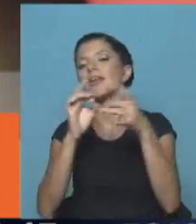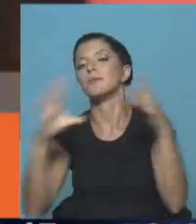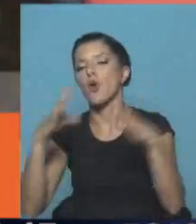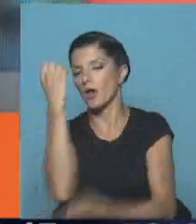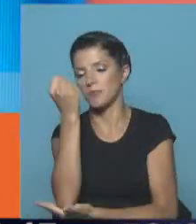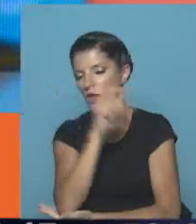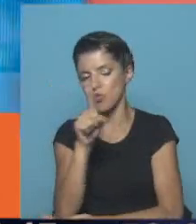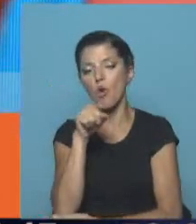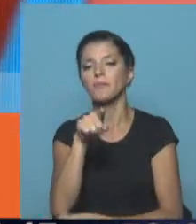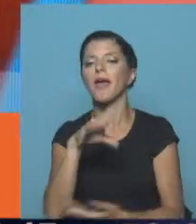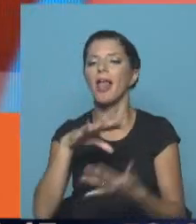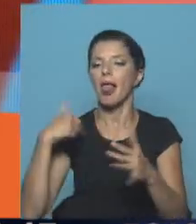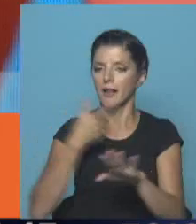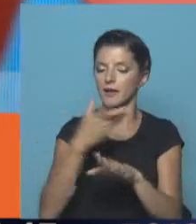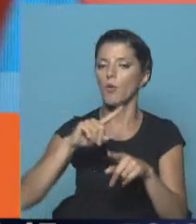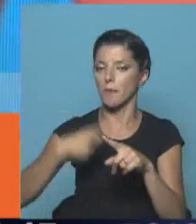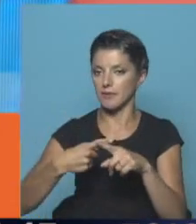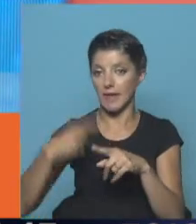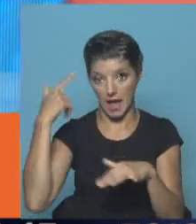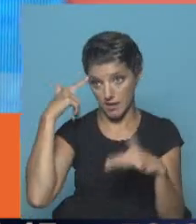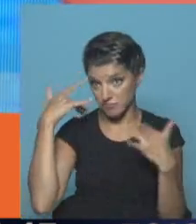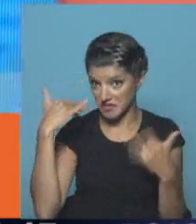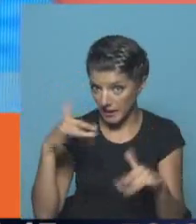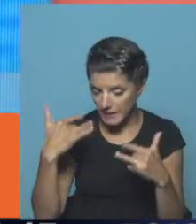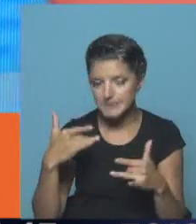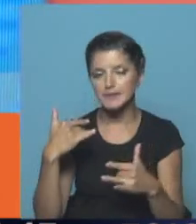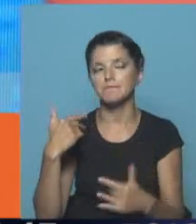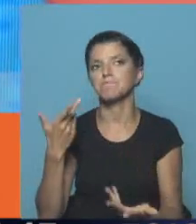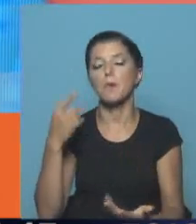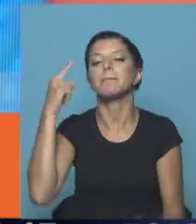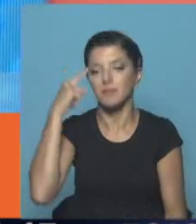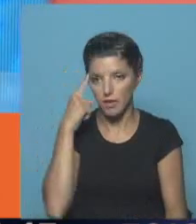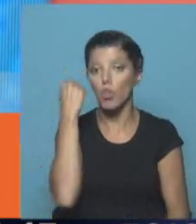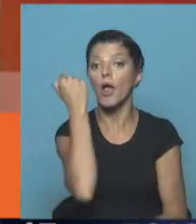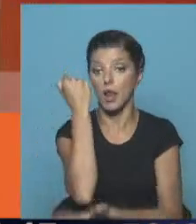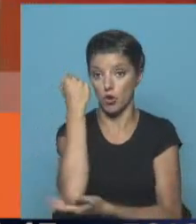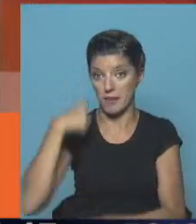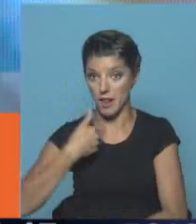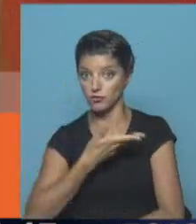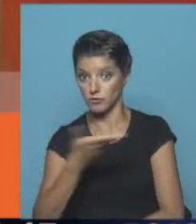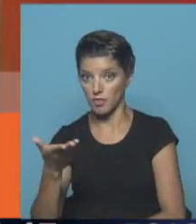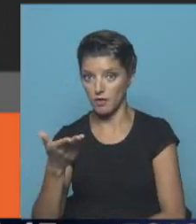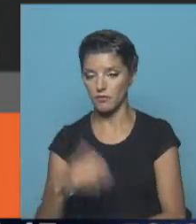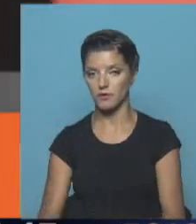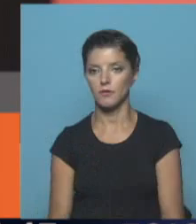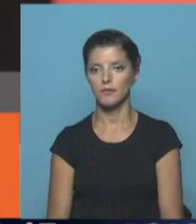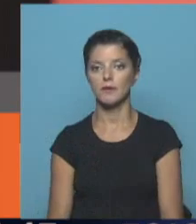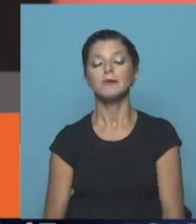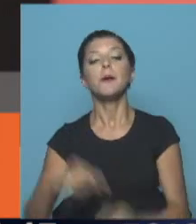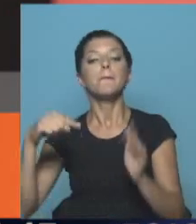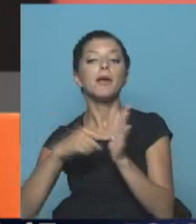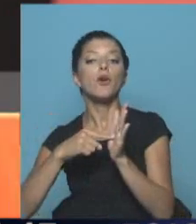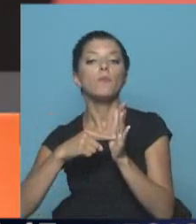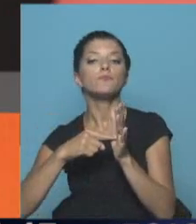política bastante inteligente en materia económica y social, los inversores ya